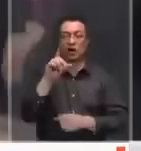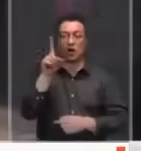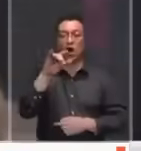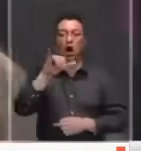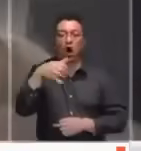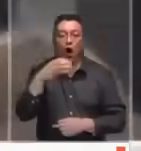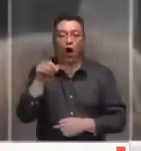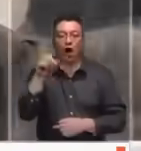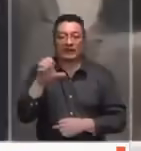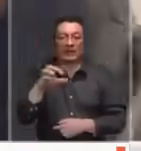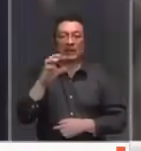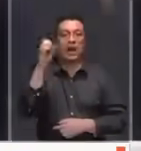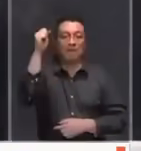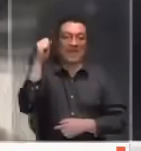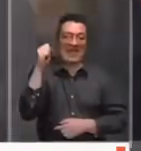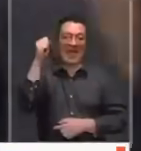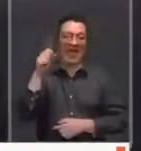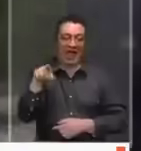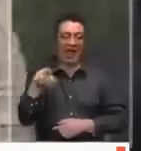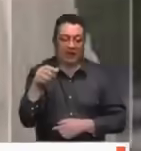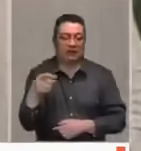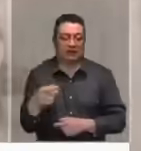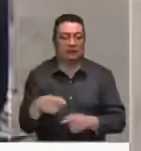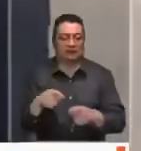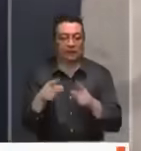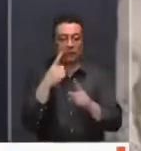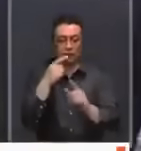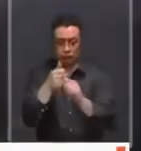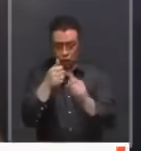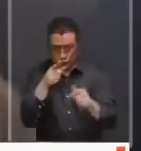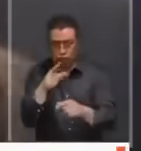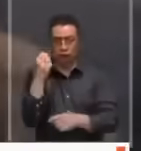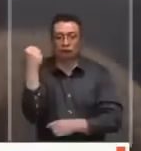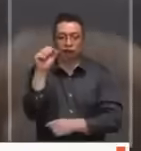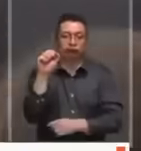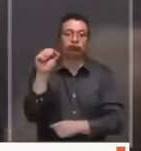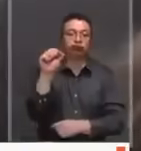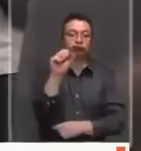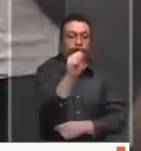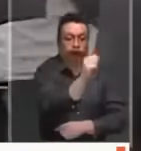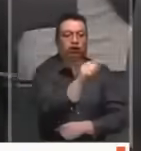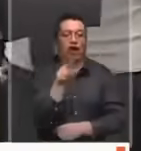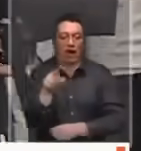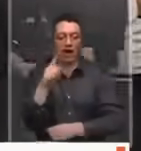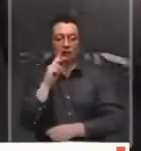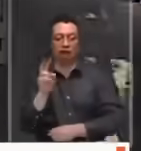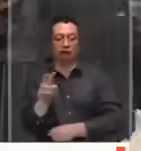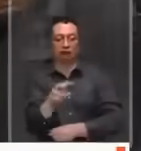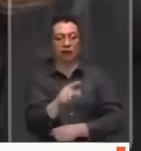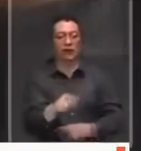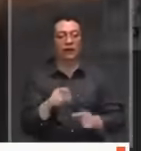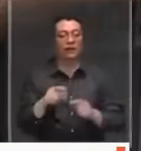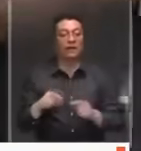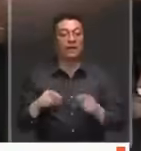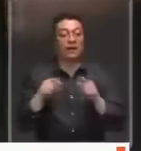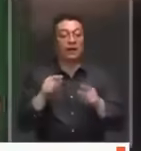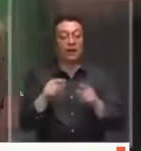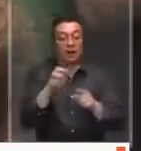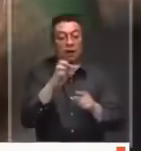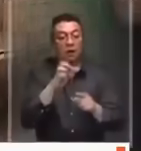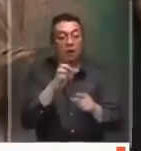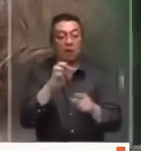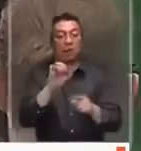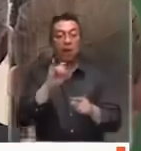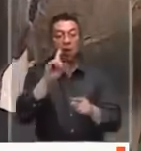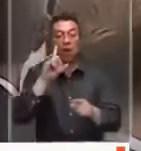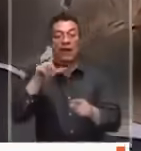Ojo. Qué bueno, bien. Buen ojo a la distancia. Bueno, Cristian Monque. Paulina Núñez, que además está esperando